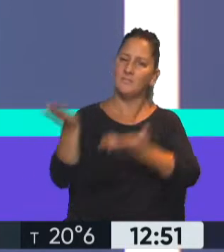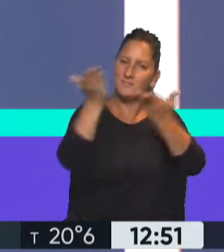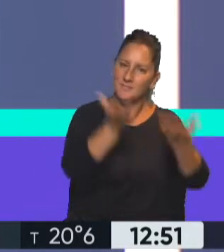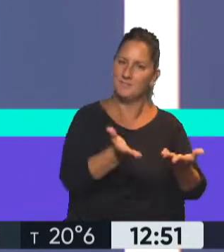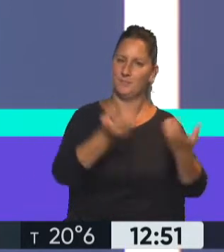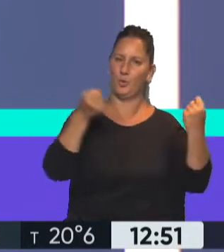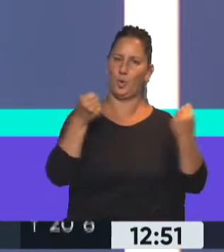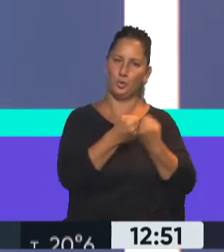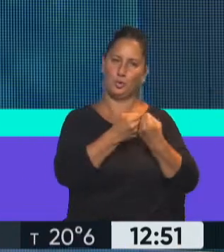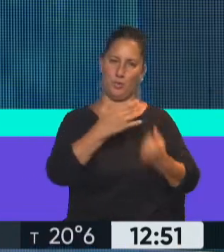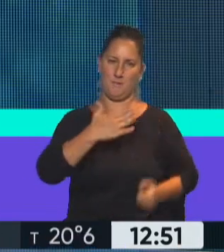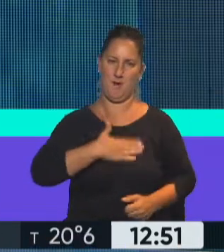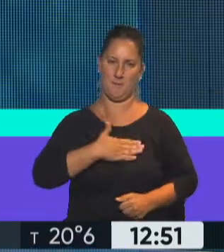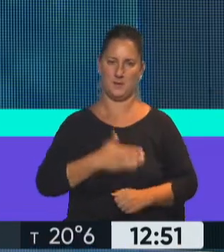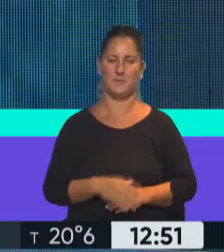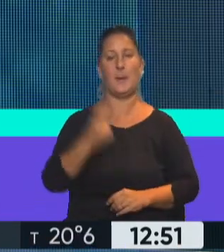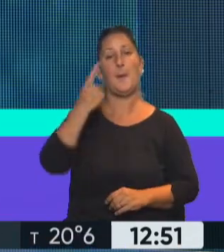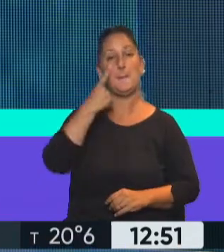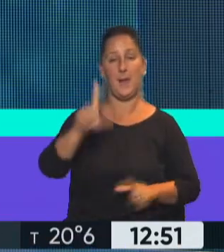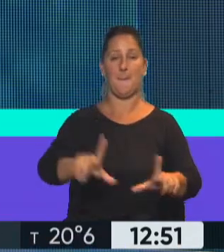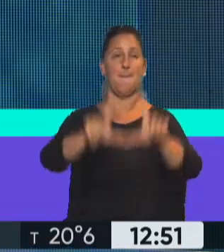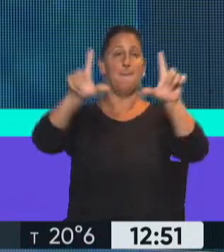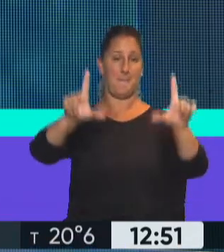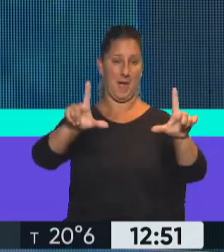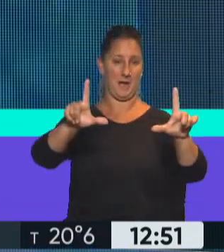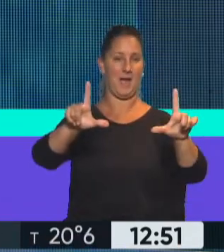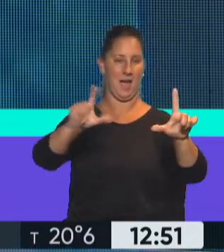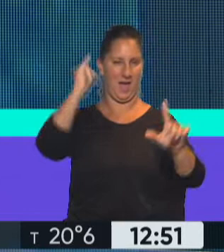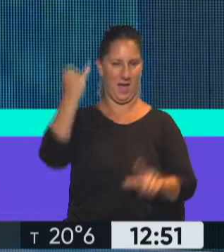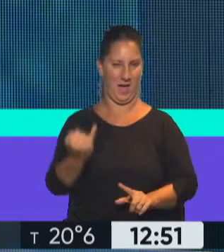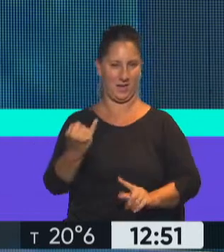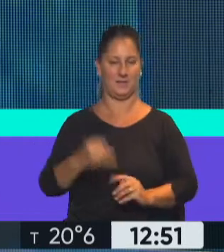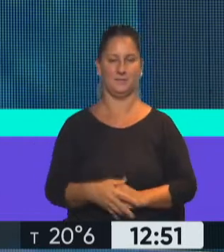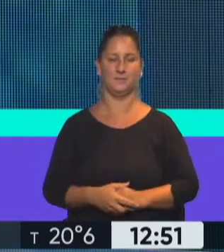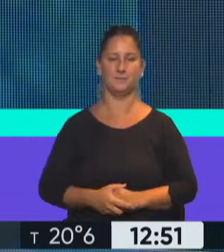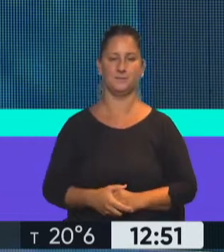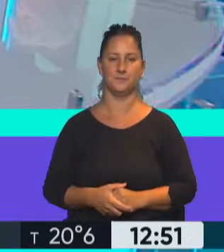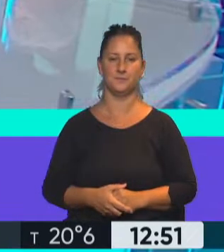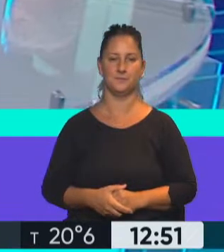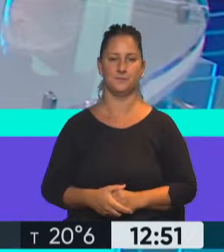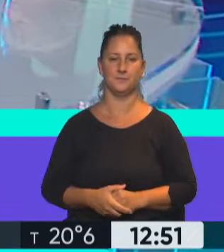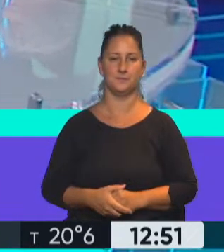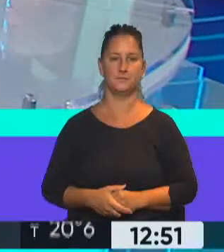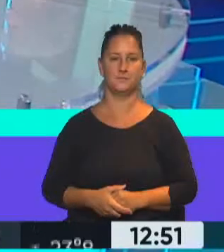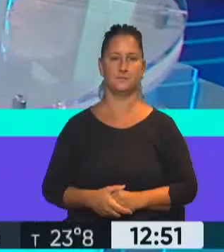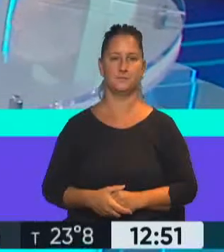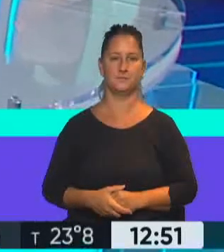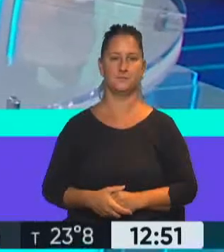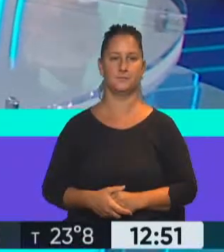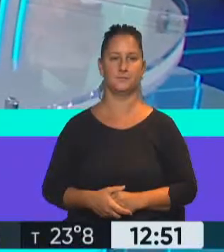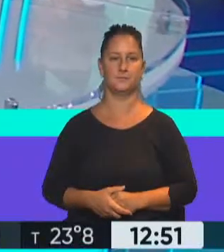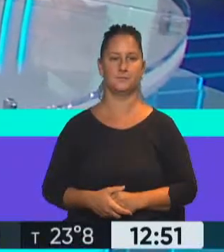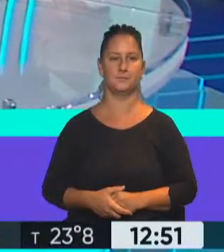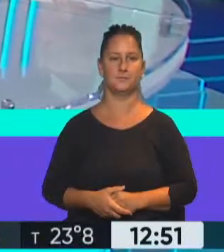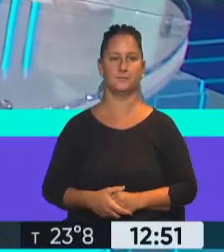hacerse los controles mira tenemos placas que hablan justamente estos que están diciendo vos vamos a verla a ver ahí tenemos ahí